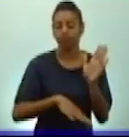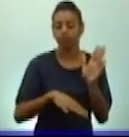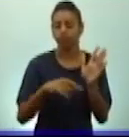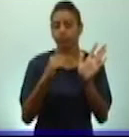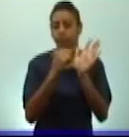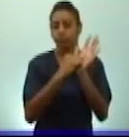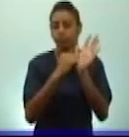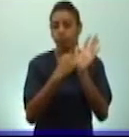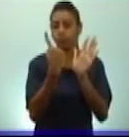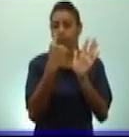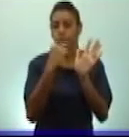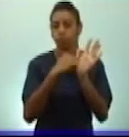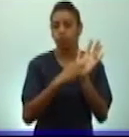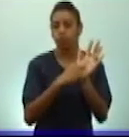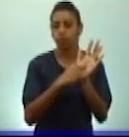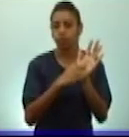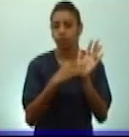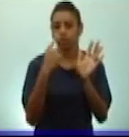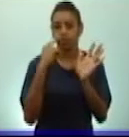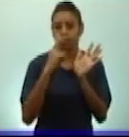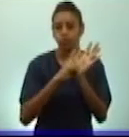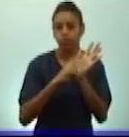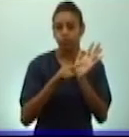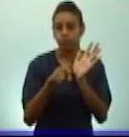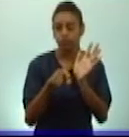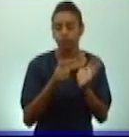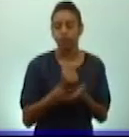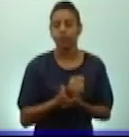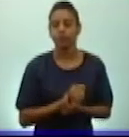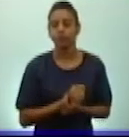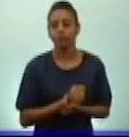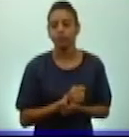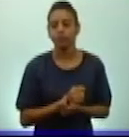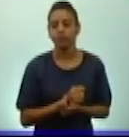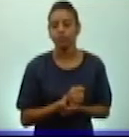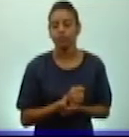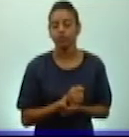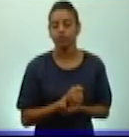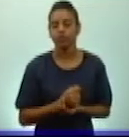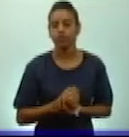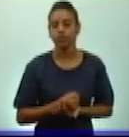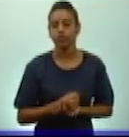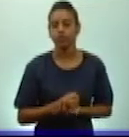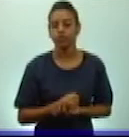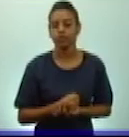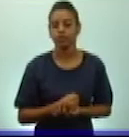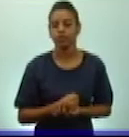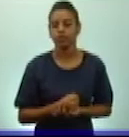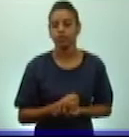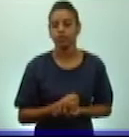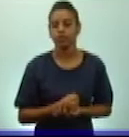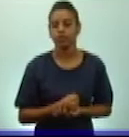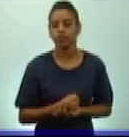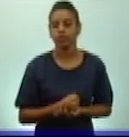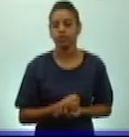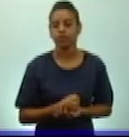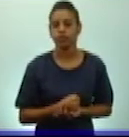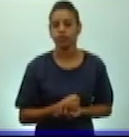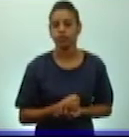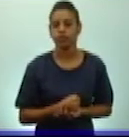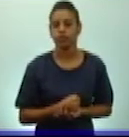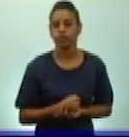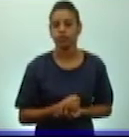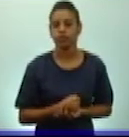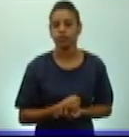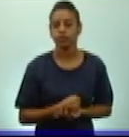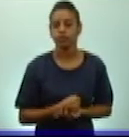cuerpos represivos, y estos fueron sustituidos por el ejército rebelde y la Policía Nacional Revolucionaria.